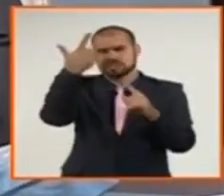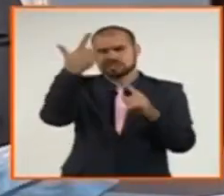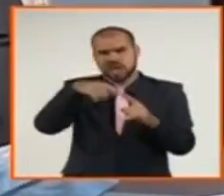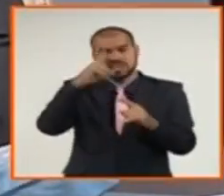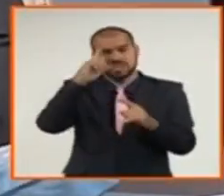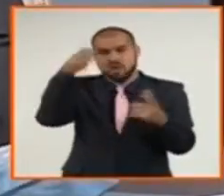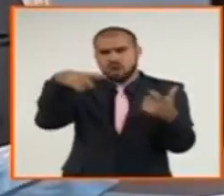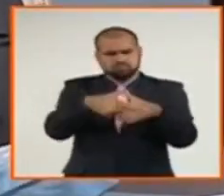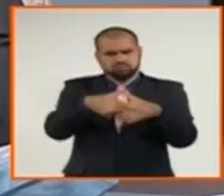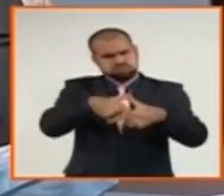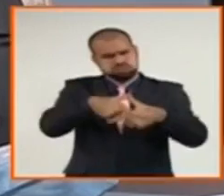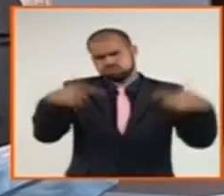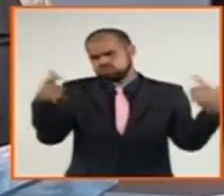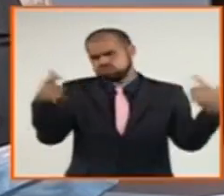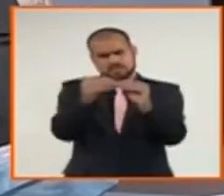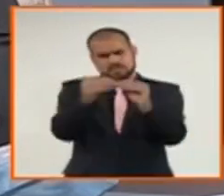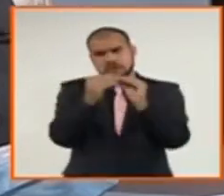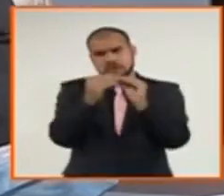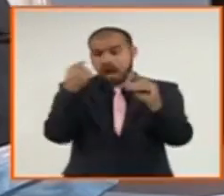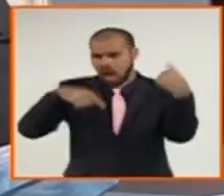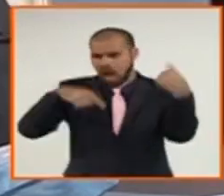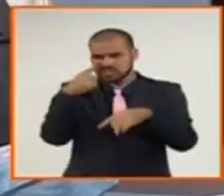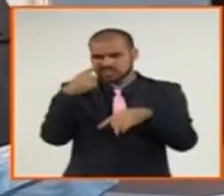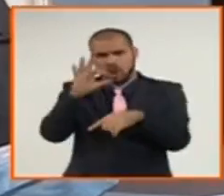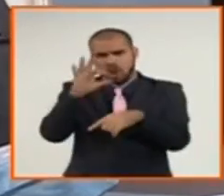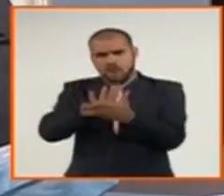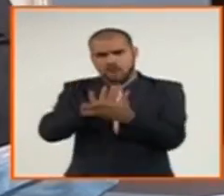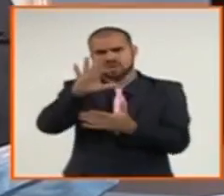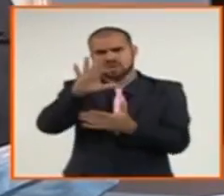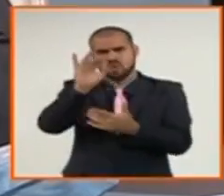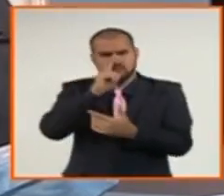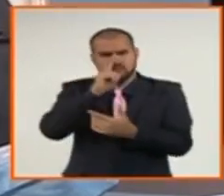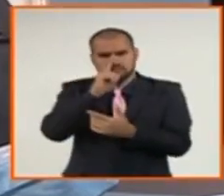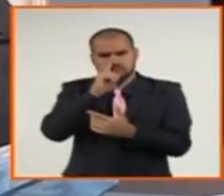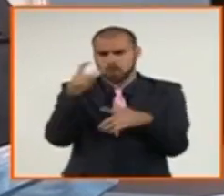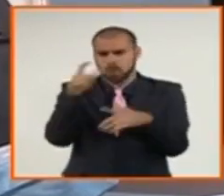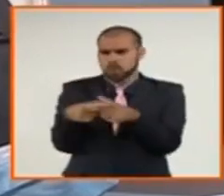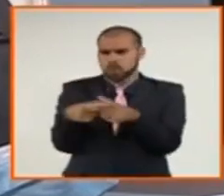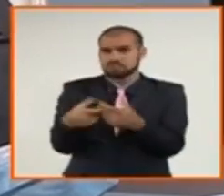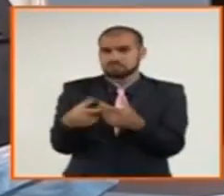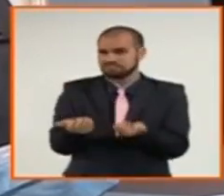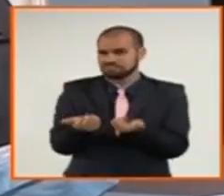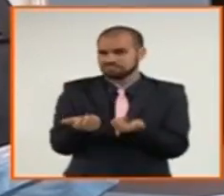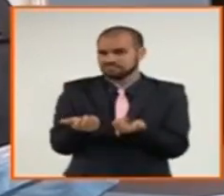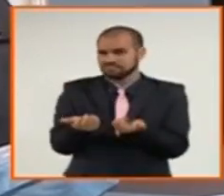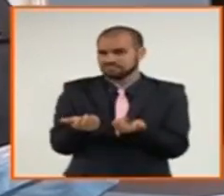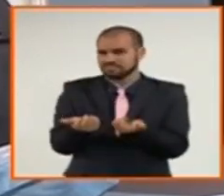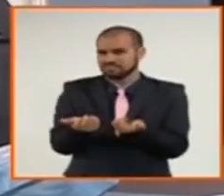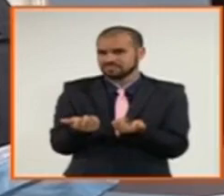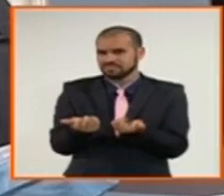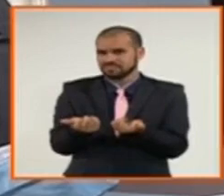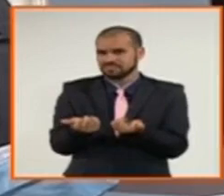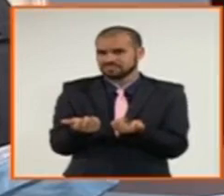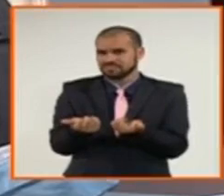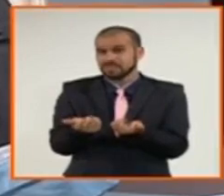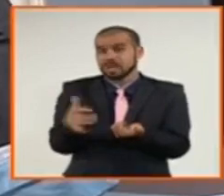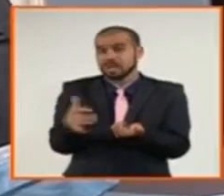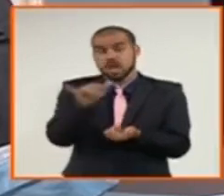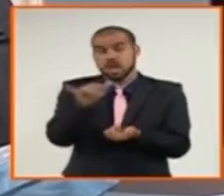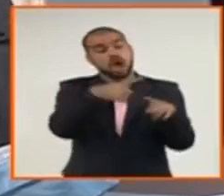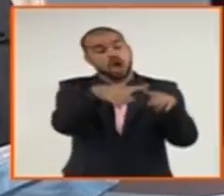que los que estamos viendo en la ola de Omicron. Fíjense qué coincidencia. 10 veces menos que los que están enfrentando la ola de